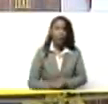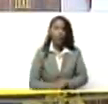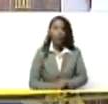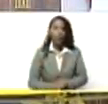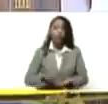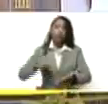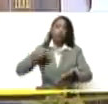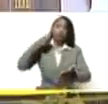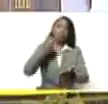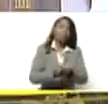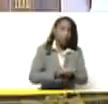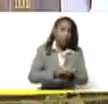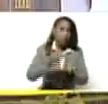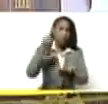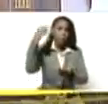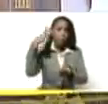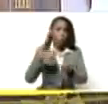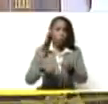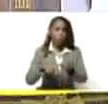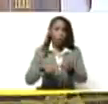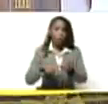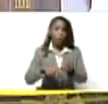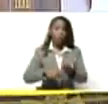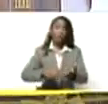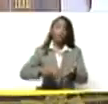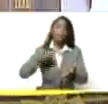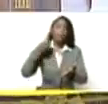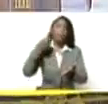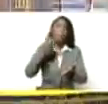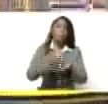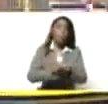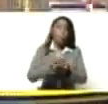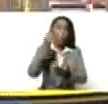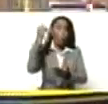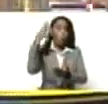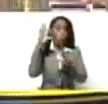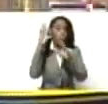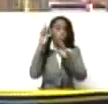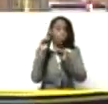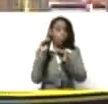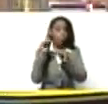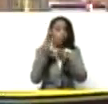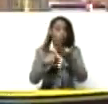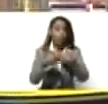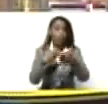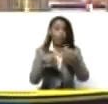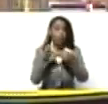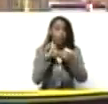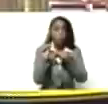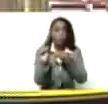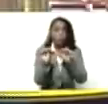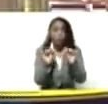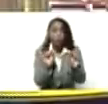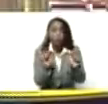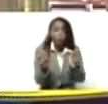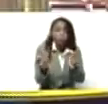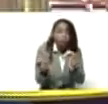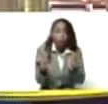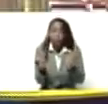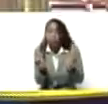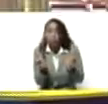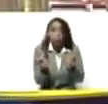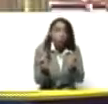pagar la luz y prácticamente tienen que mantener la luz casi apagada y los servicios mínimos porque cuesta un ojo de la